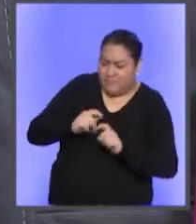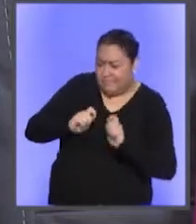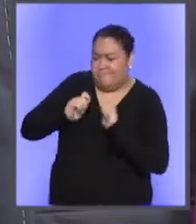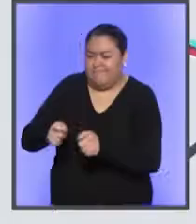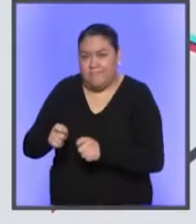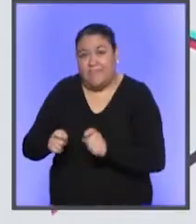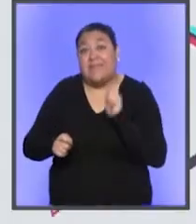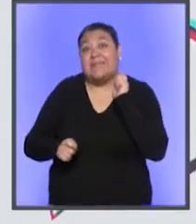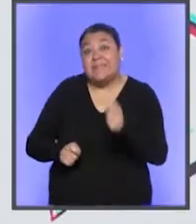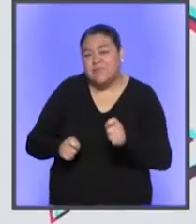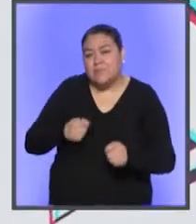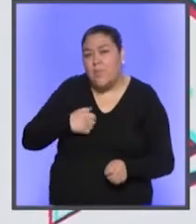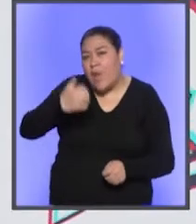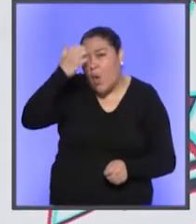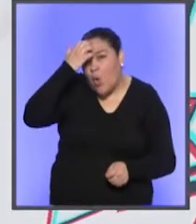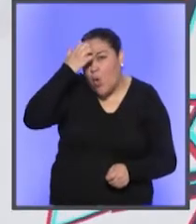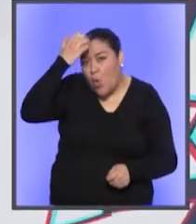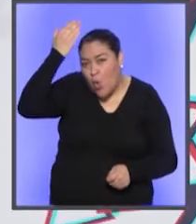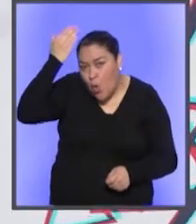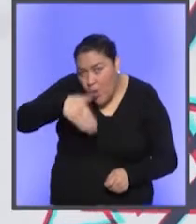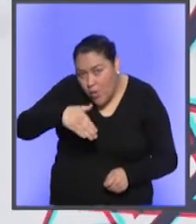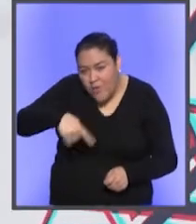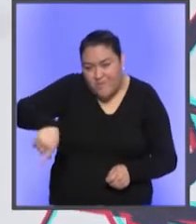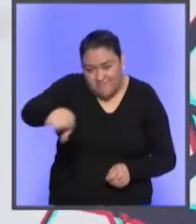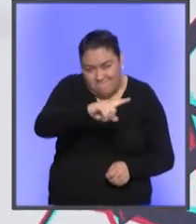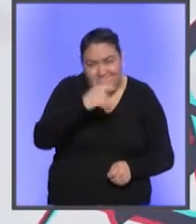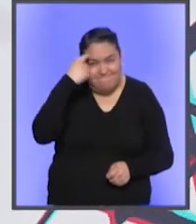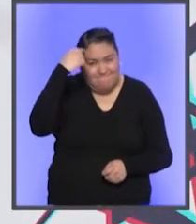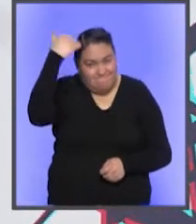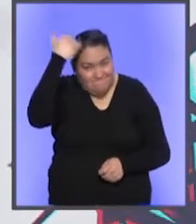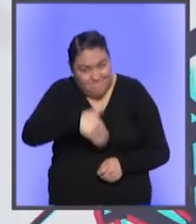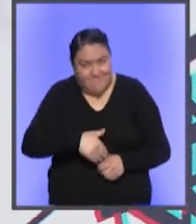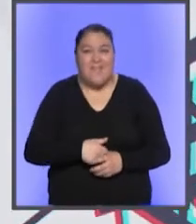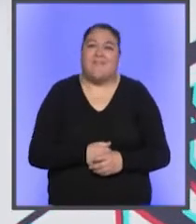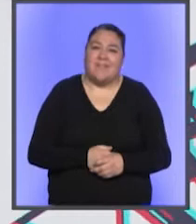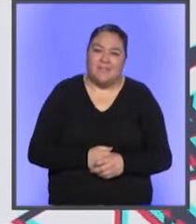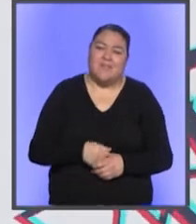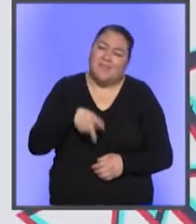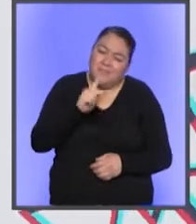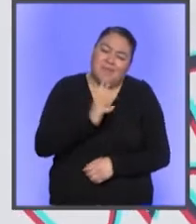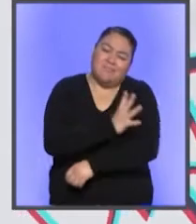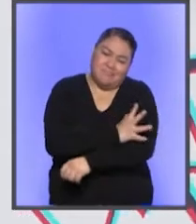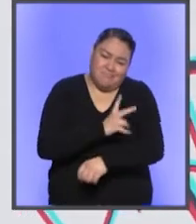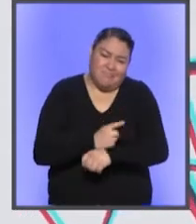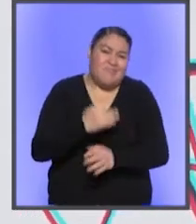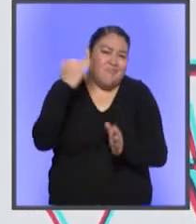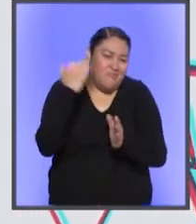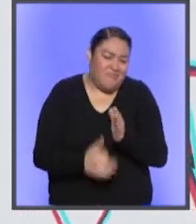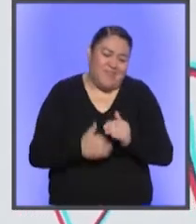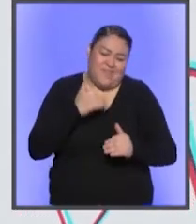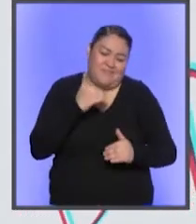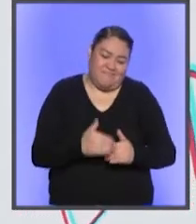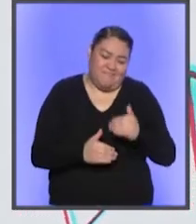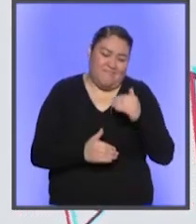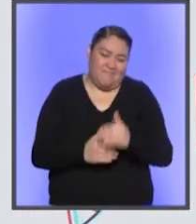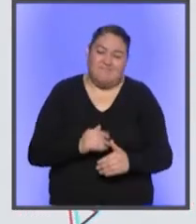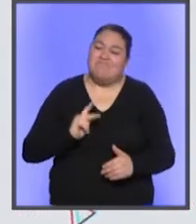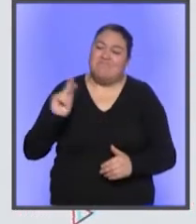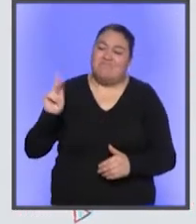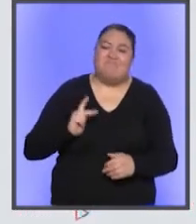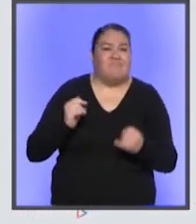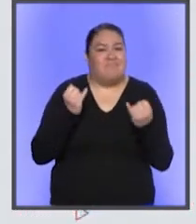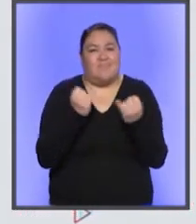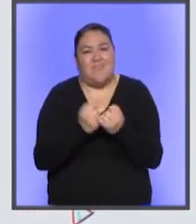me parece a mí que el conocimiento Ahí está lo tienen falta mucho mucho por hacer ya lo dijo Sofía